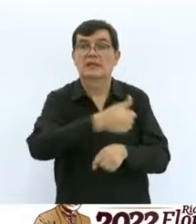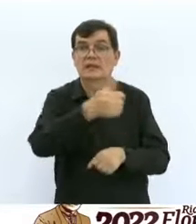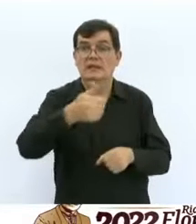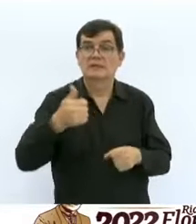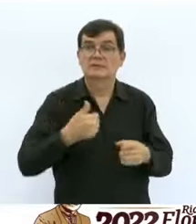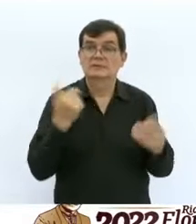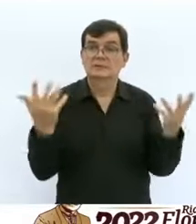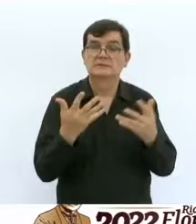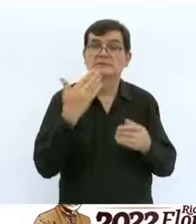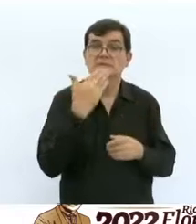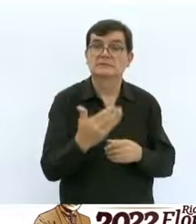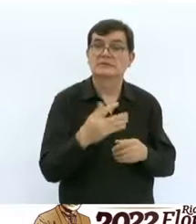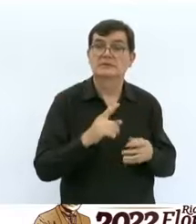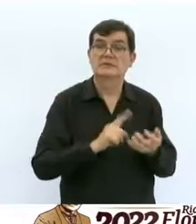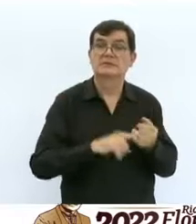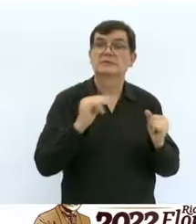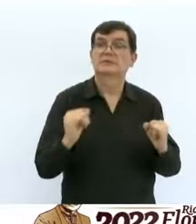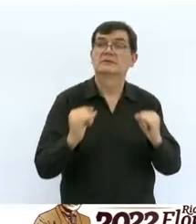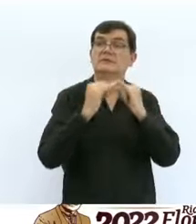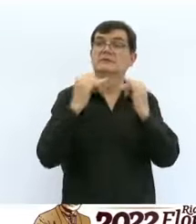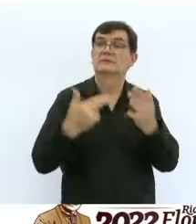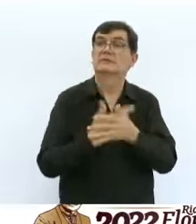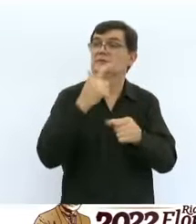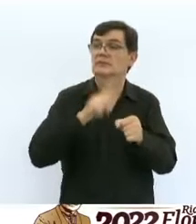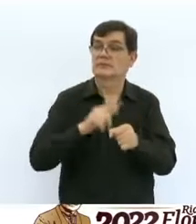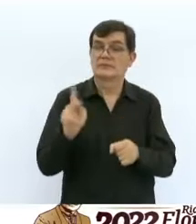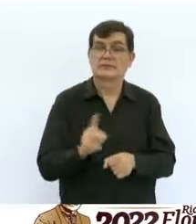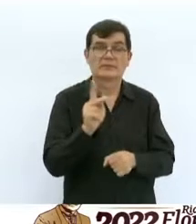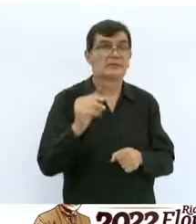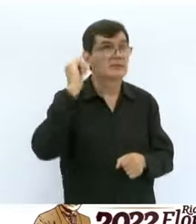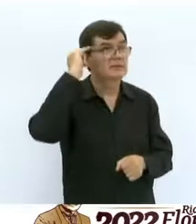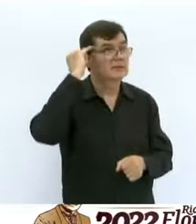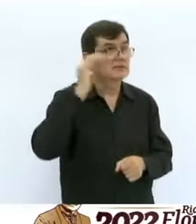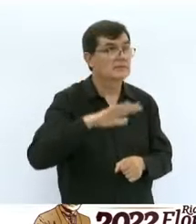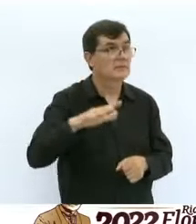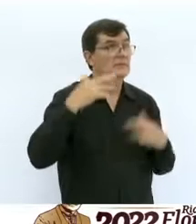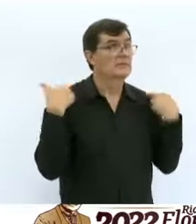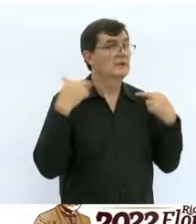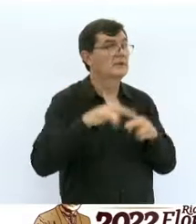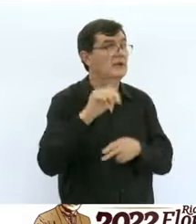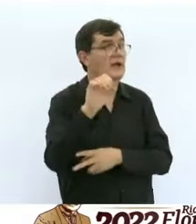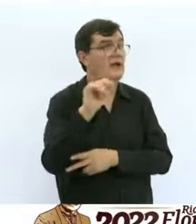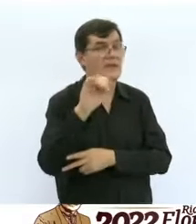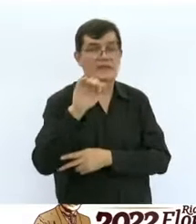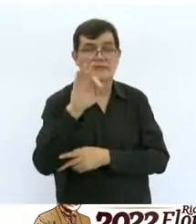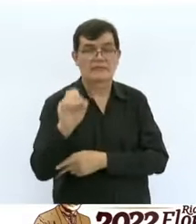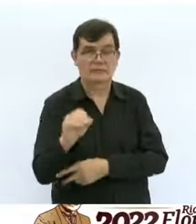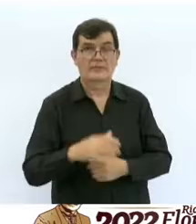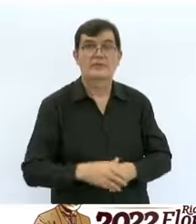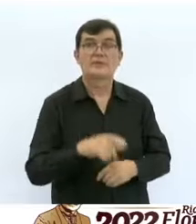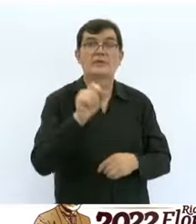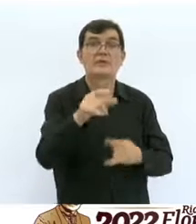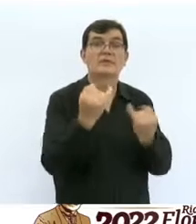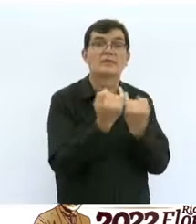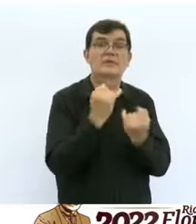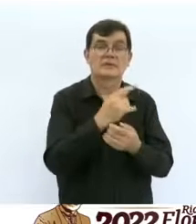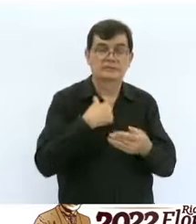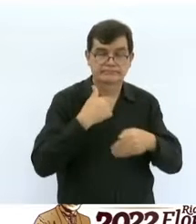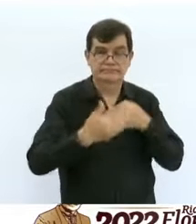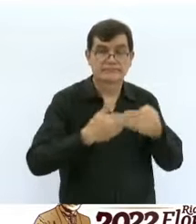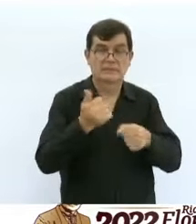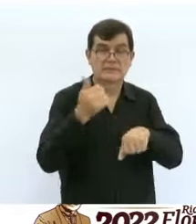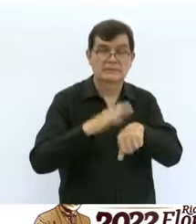haciendo muy bien el instituto nacional de pueblos indígenas a cargo de el maestro adolfo y el programar las